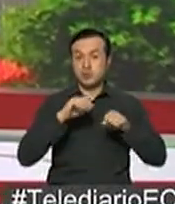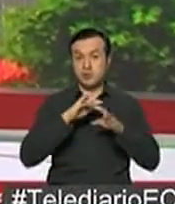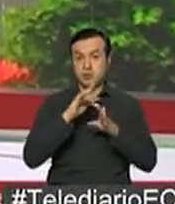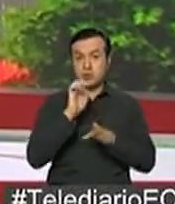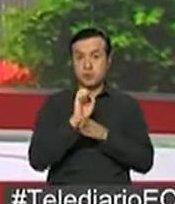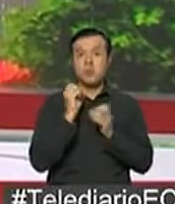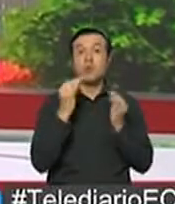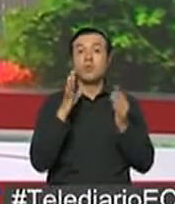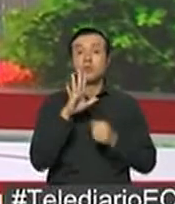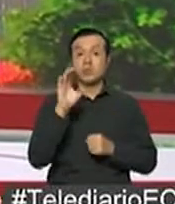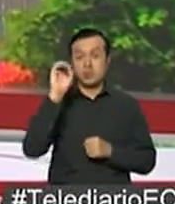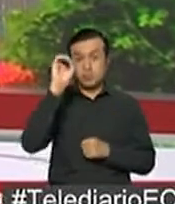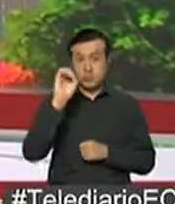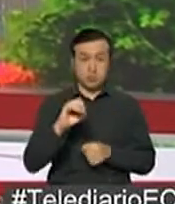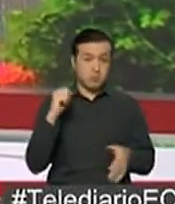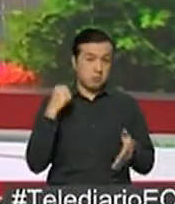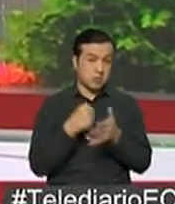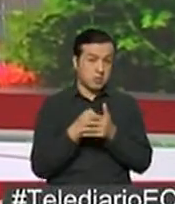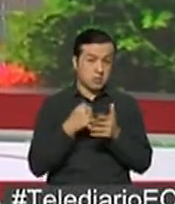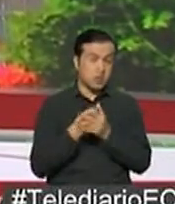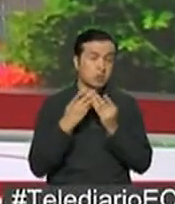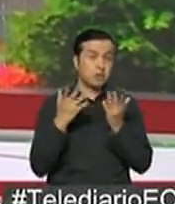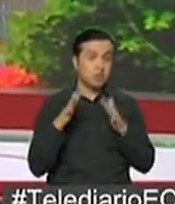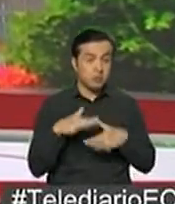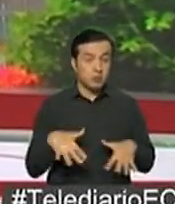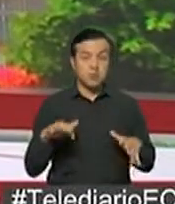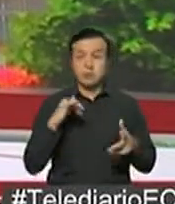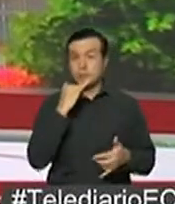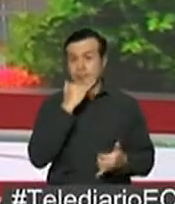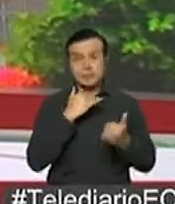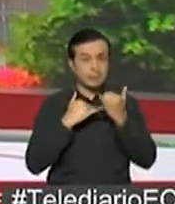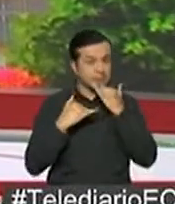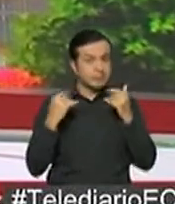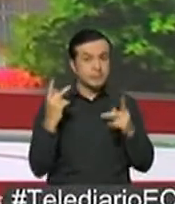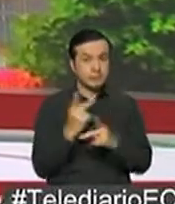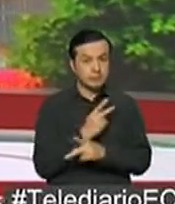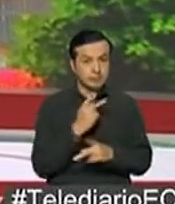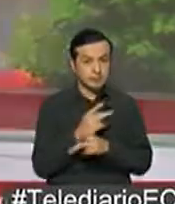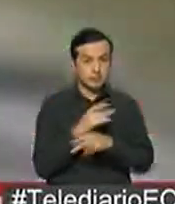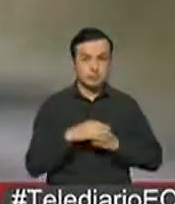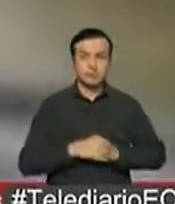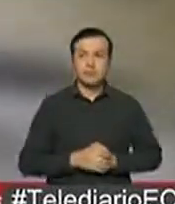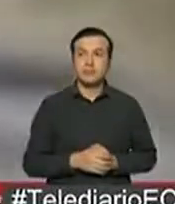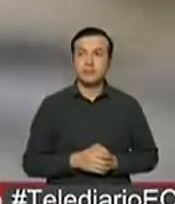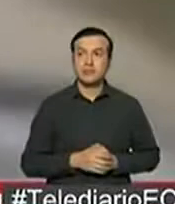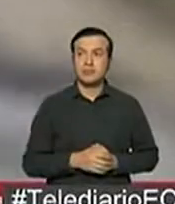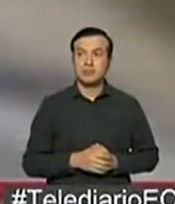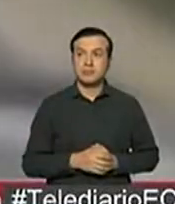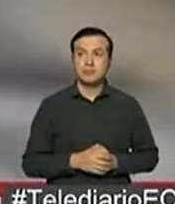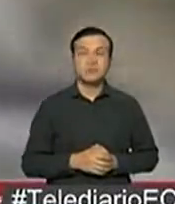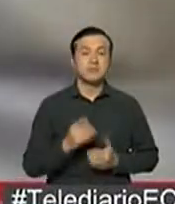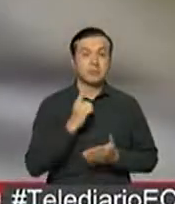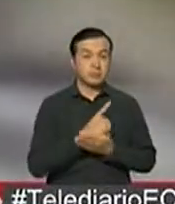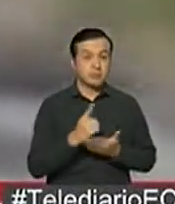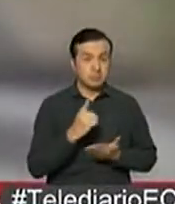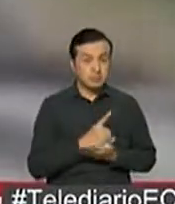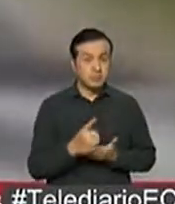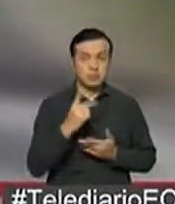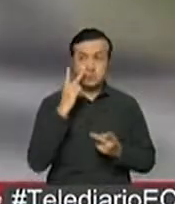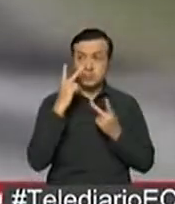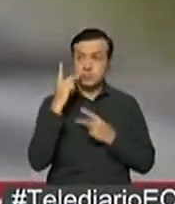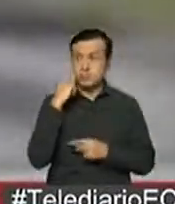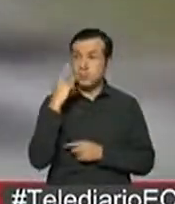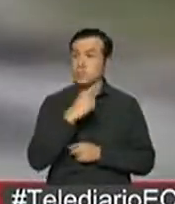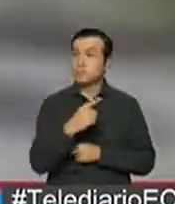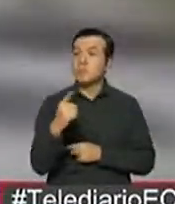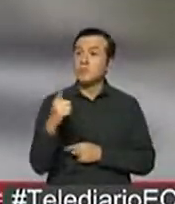50 por ciento de siniestros ocurren por impericia del conductor en las últimas semanas se hicieron virales